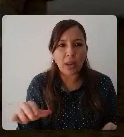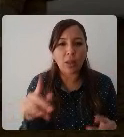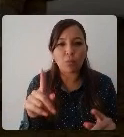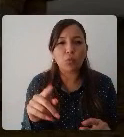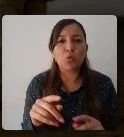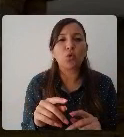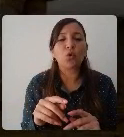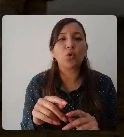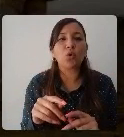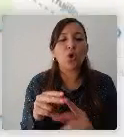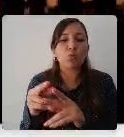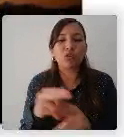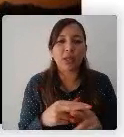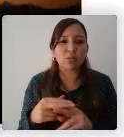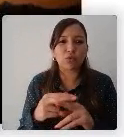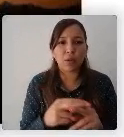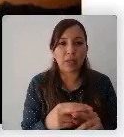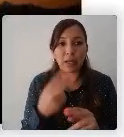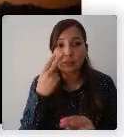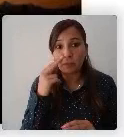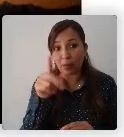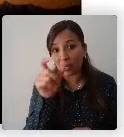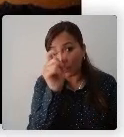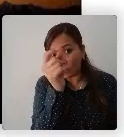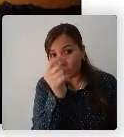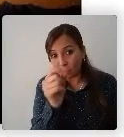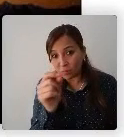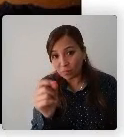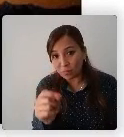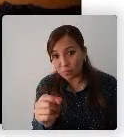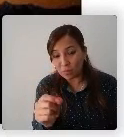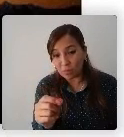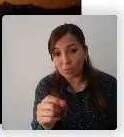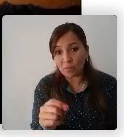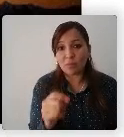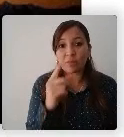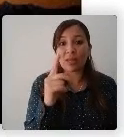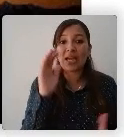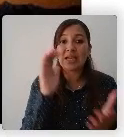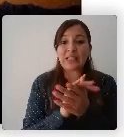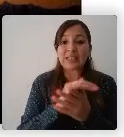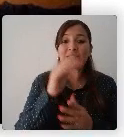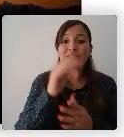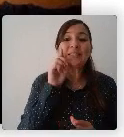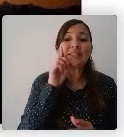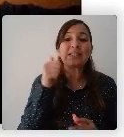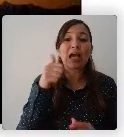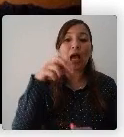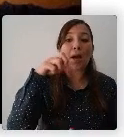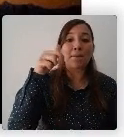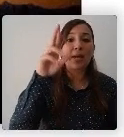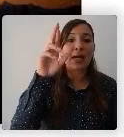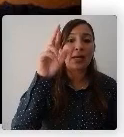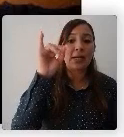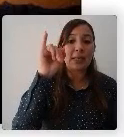la naturaleza, ¿no? Chaparrí desde ya es un área protegida, privada, como mencionaba, ¿no? En la cual